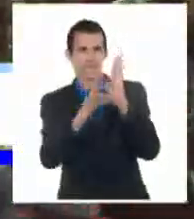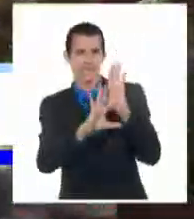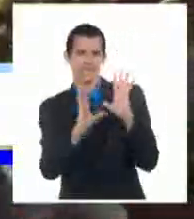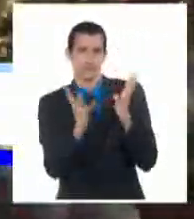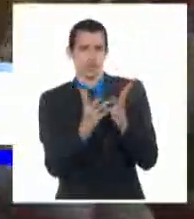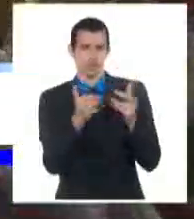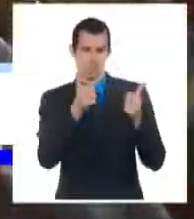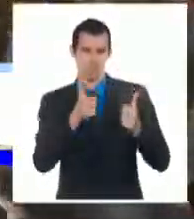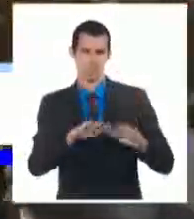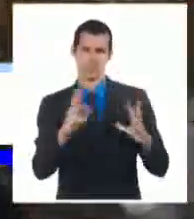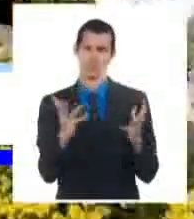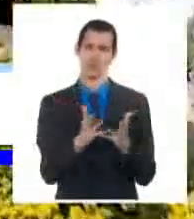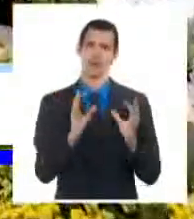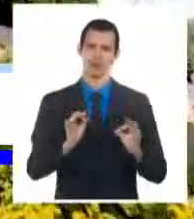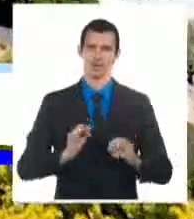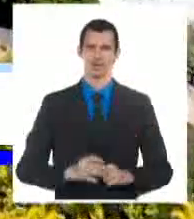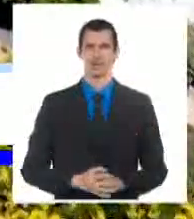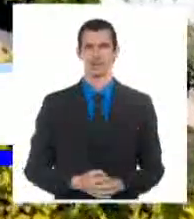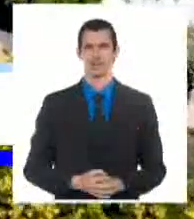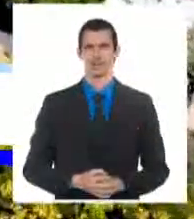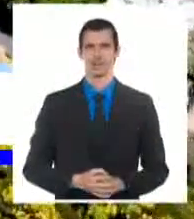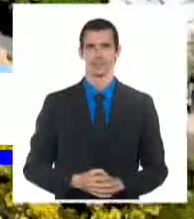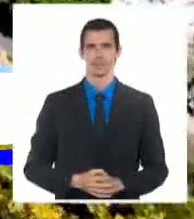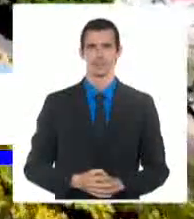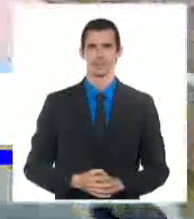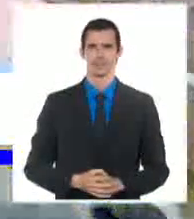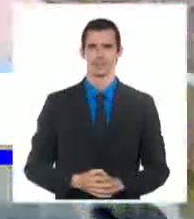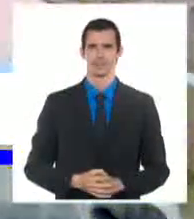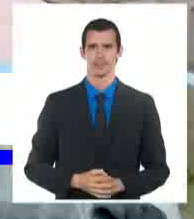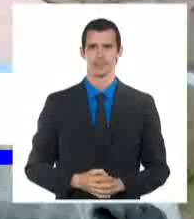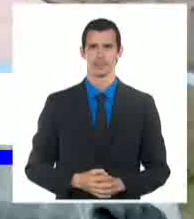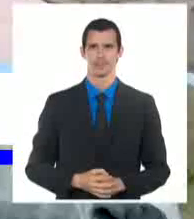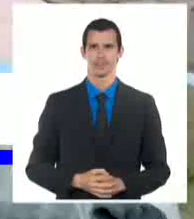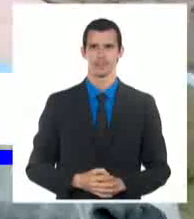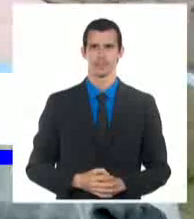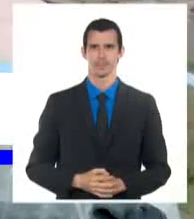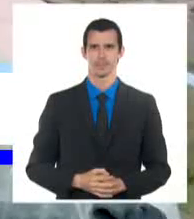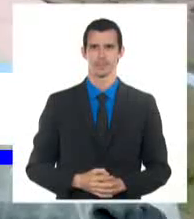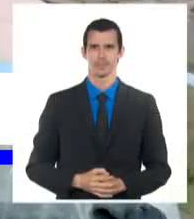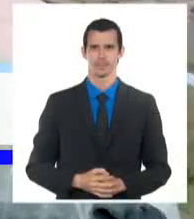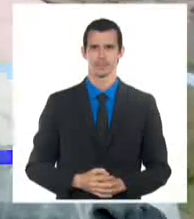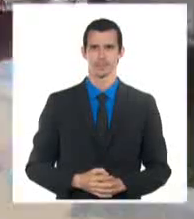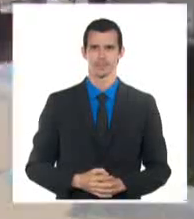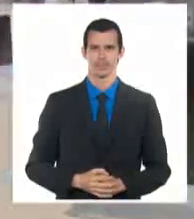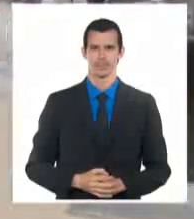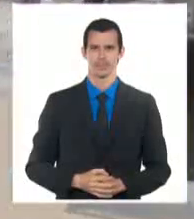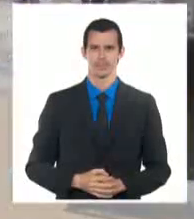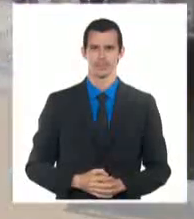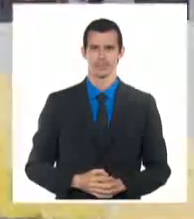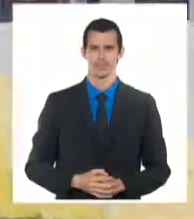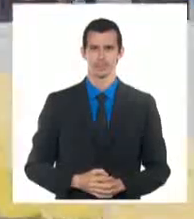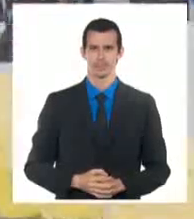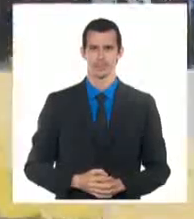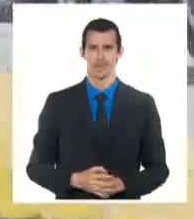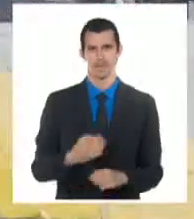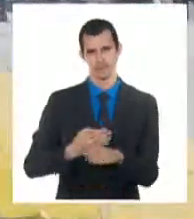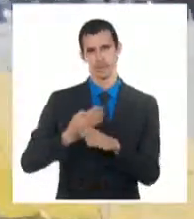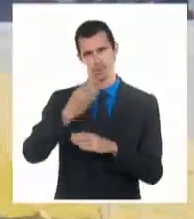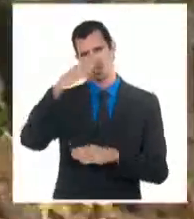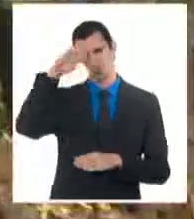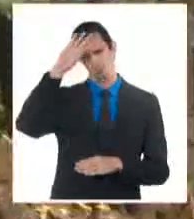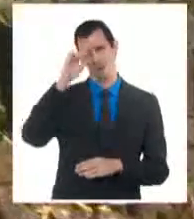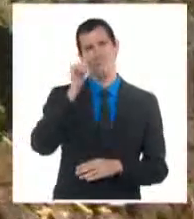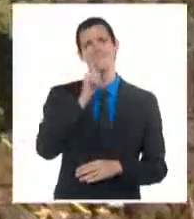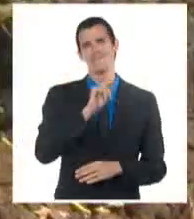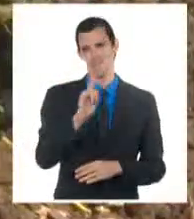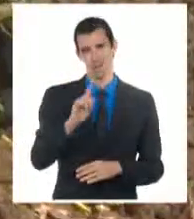políticos, económicos y sociales. Rostros de una tierra que expresa en sus valores también el asumir objetivos de país asociados